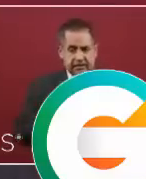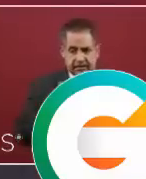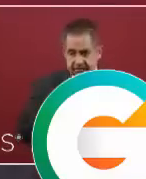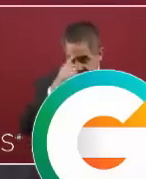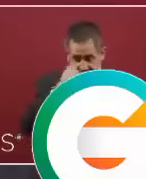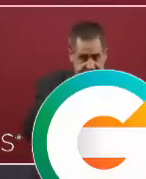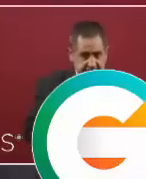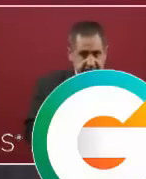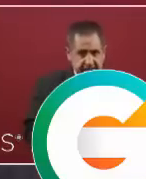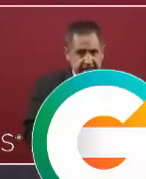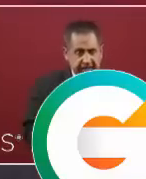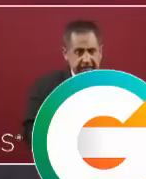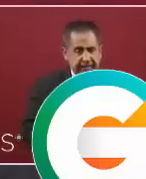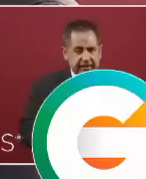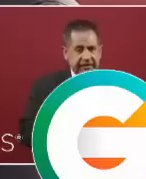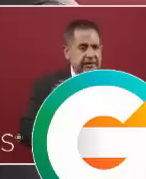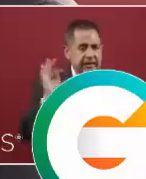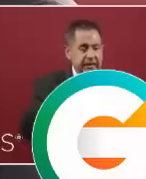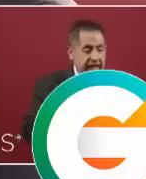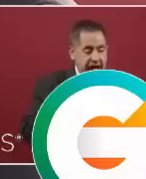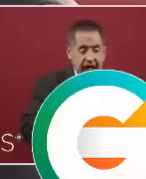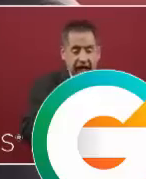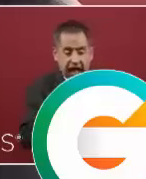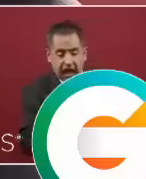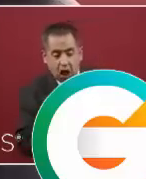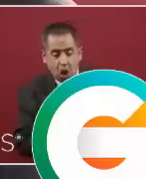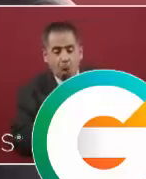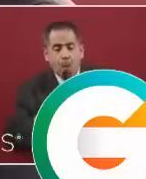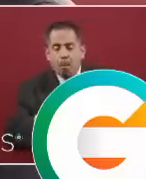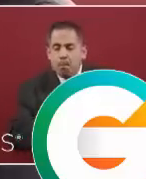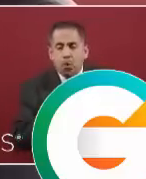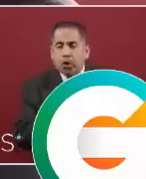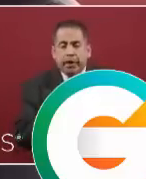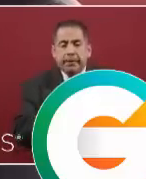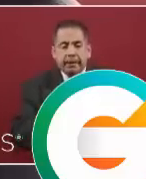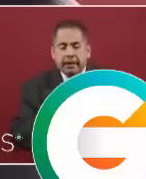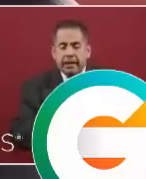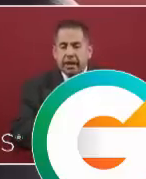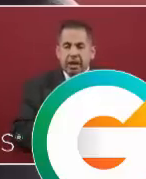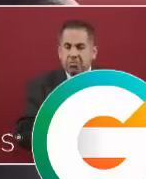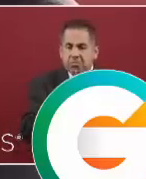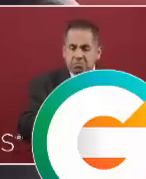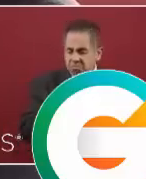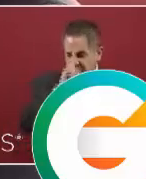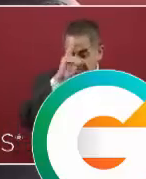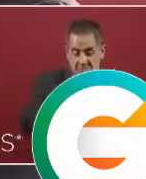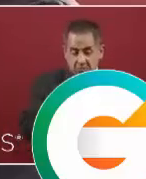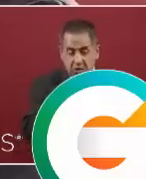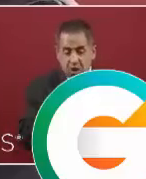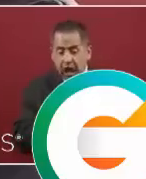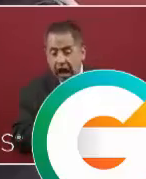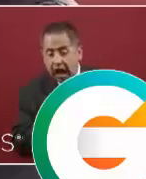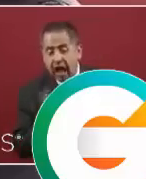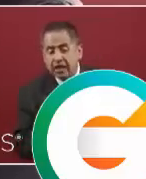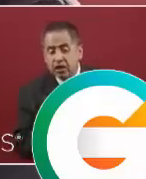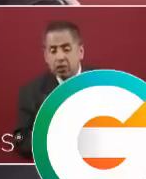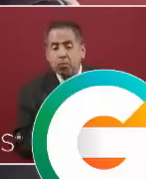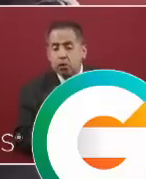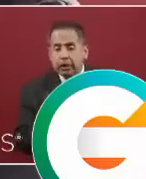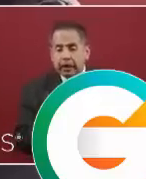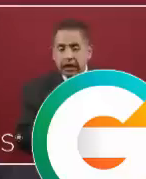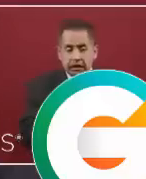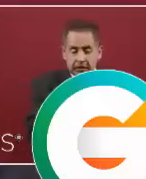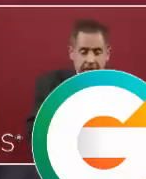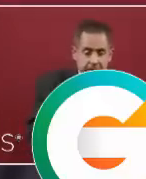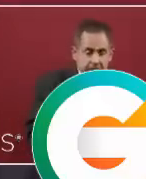considero que si atendemos las causas que originan la violencia, vamos a tener buenos resultados y también